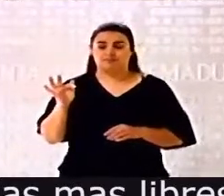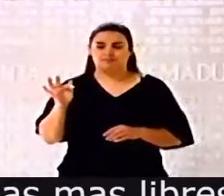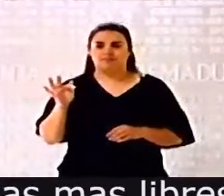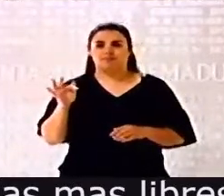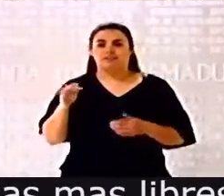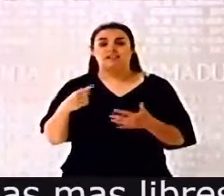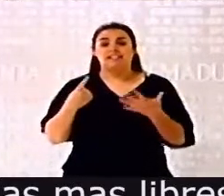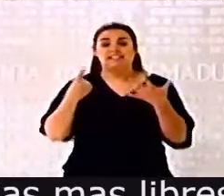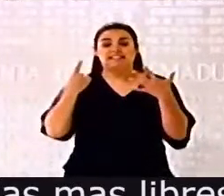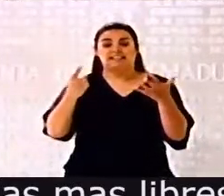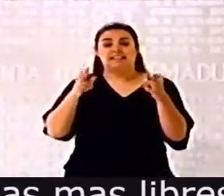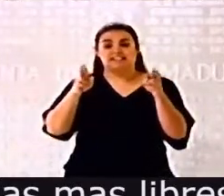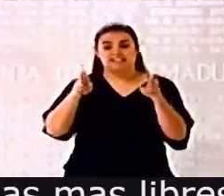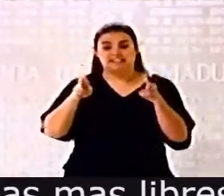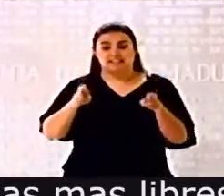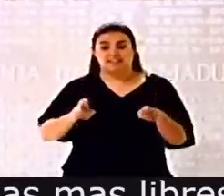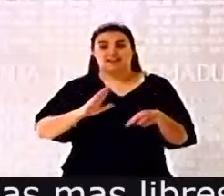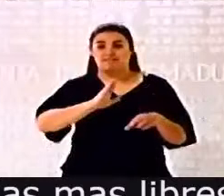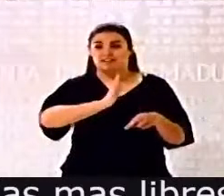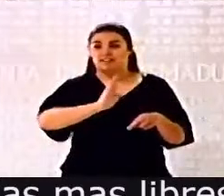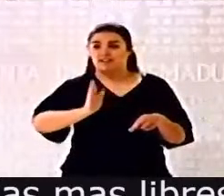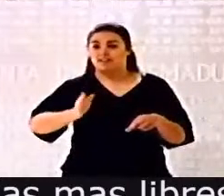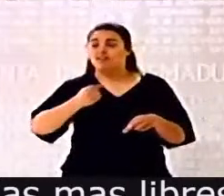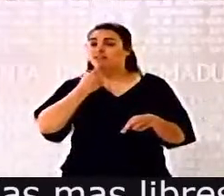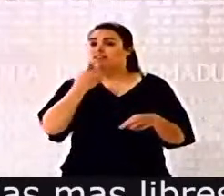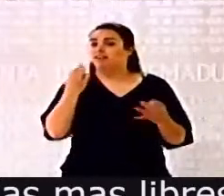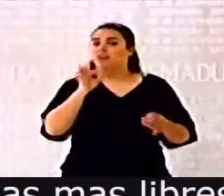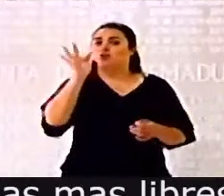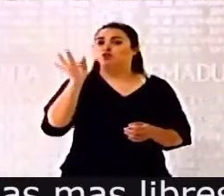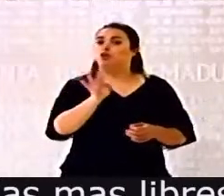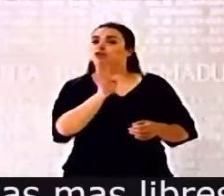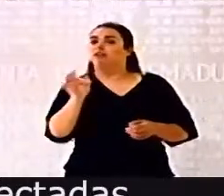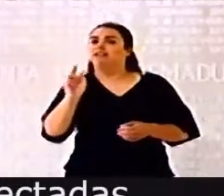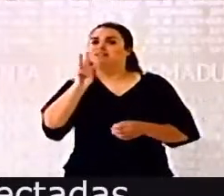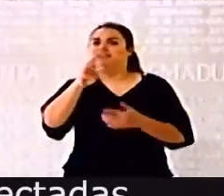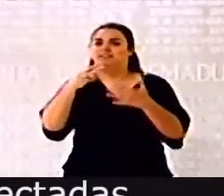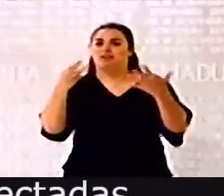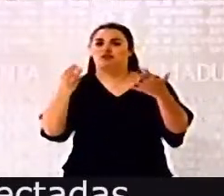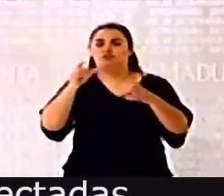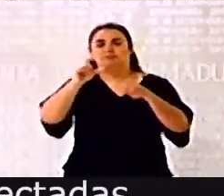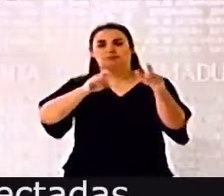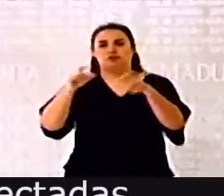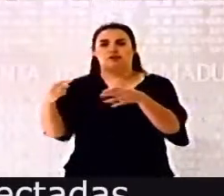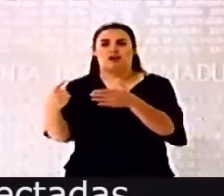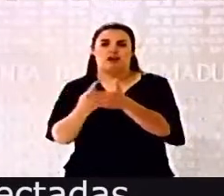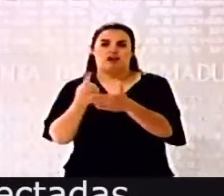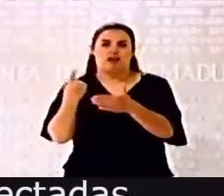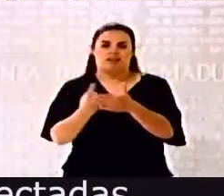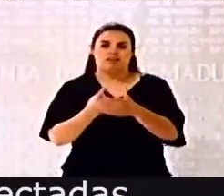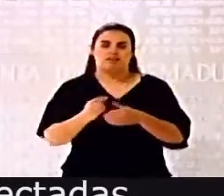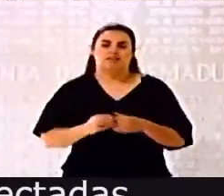6 residencias que tenemos afectadas, decirle que tenemos un total de 38 personas aisladas.